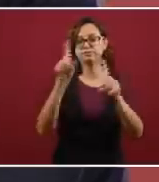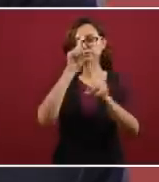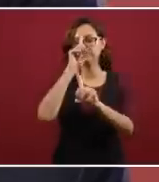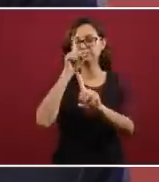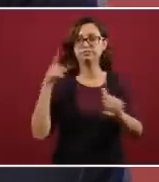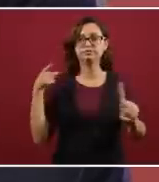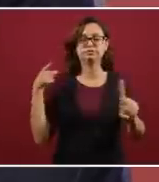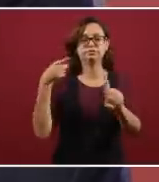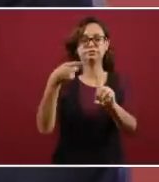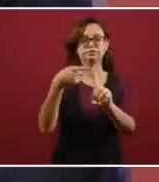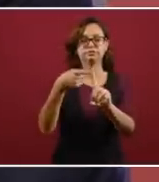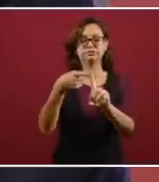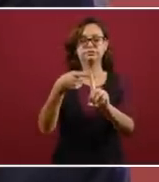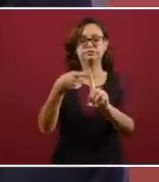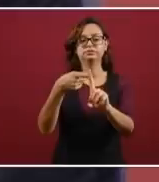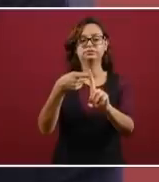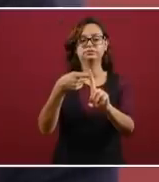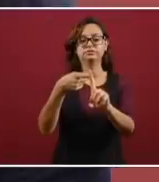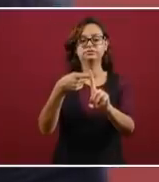y